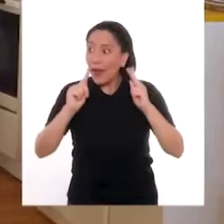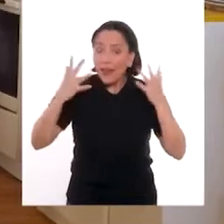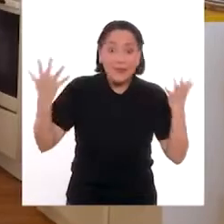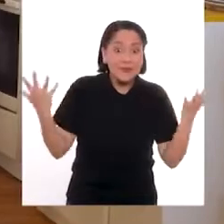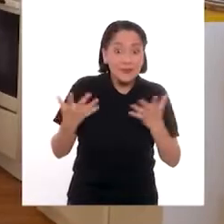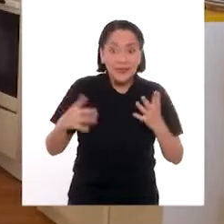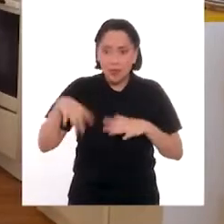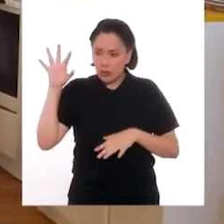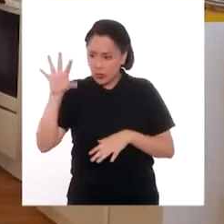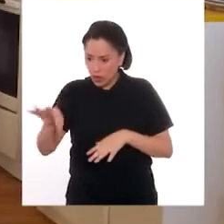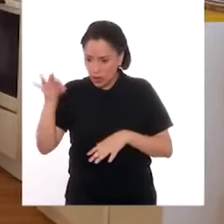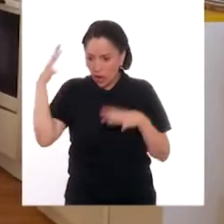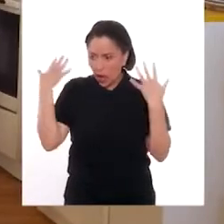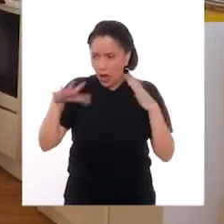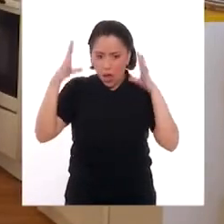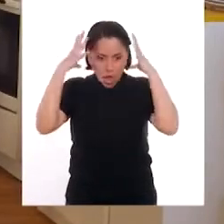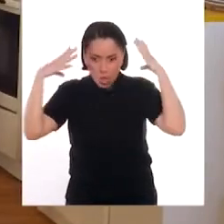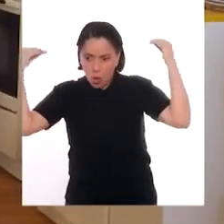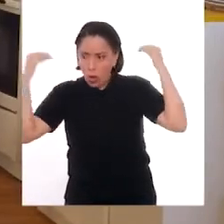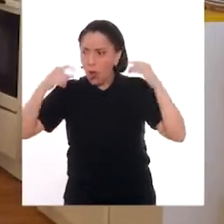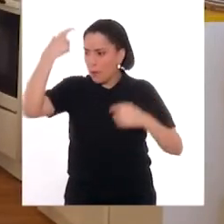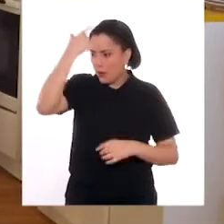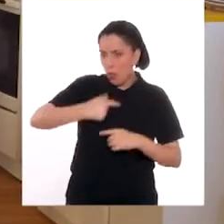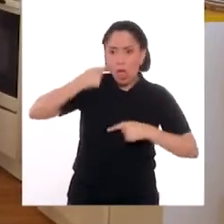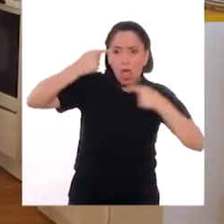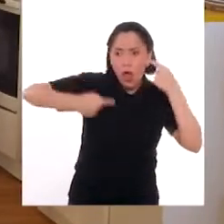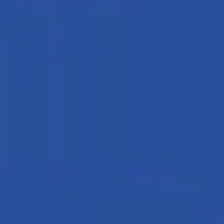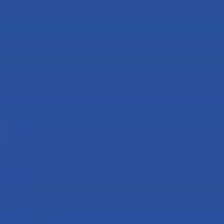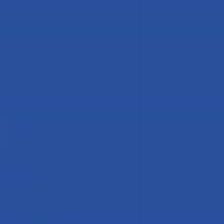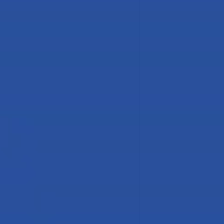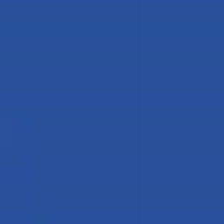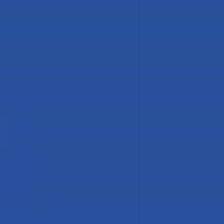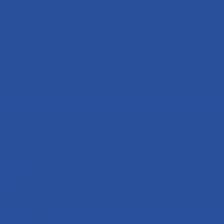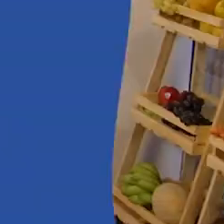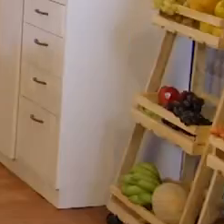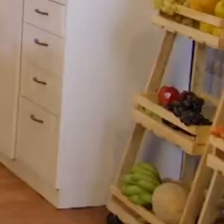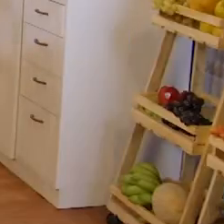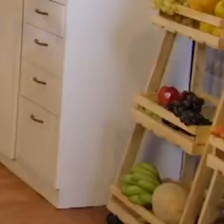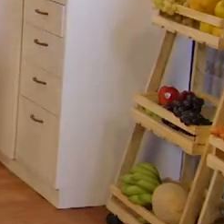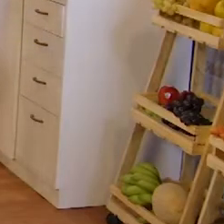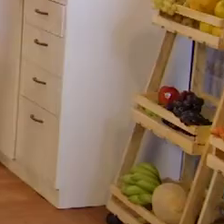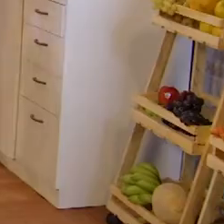Ok, entonces, tenemos al duende, a la narradora, a la familia.